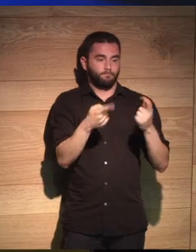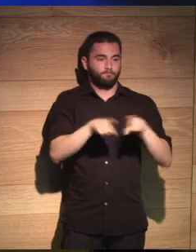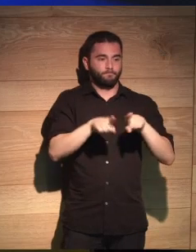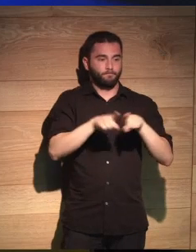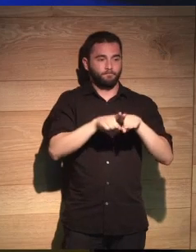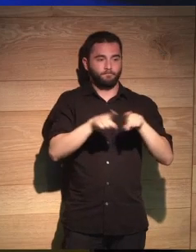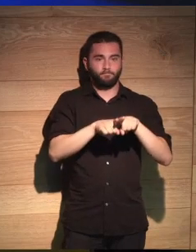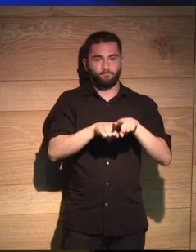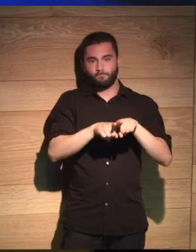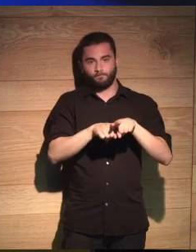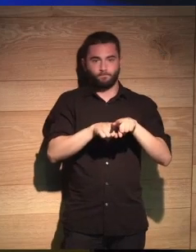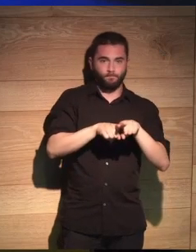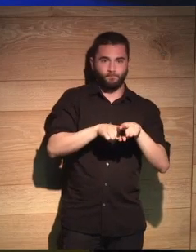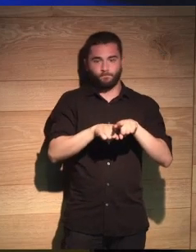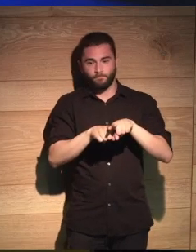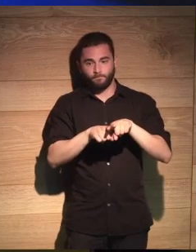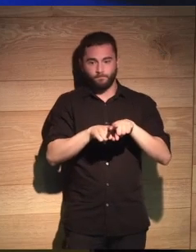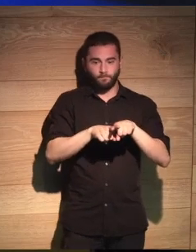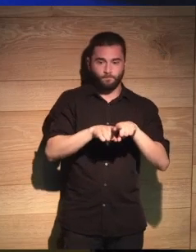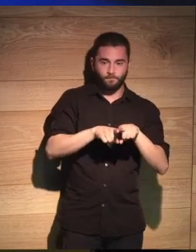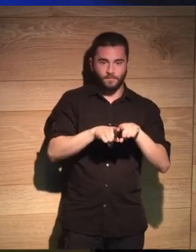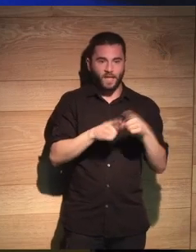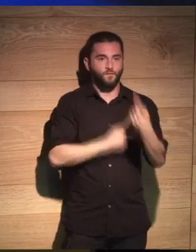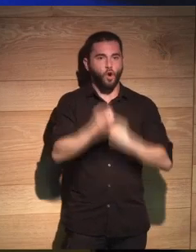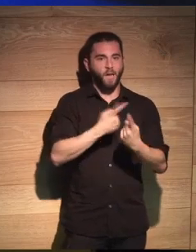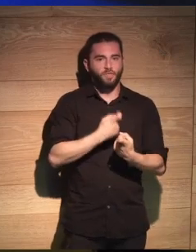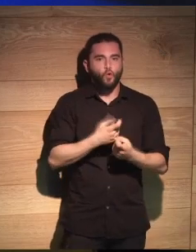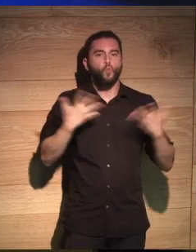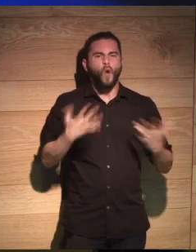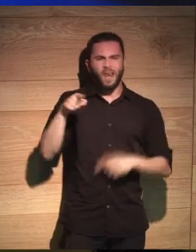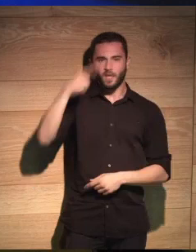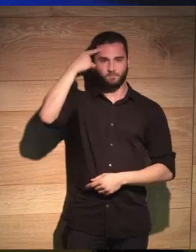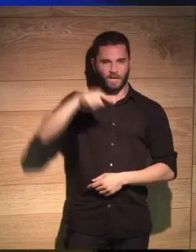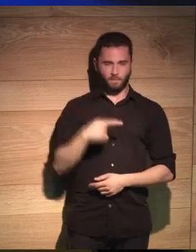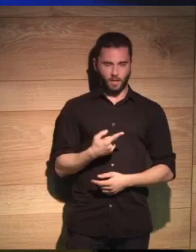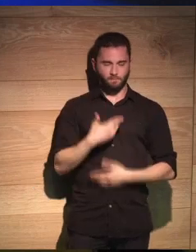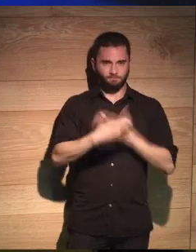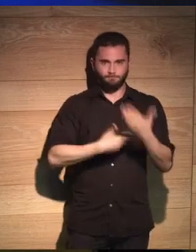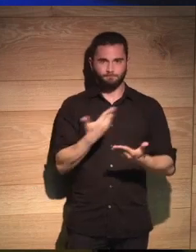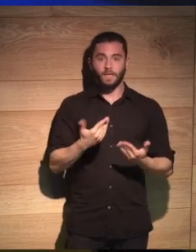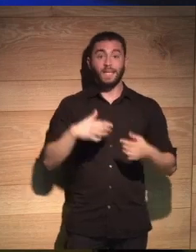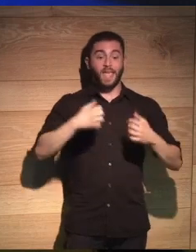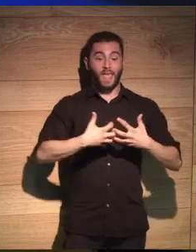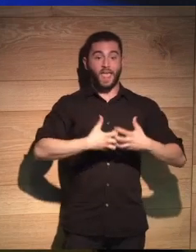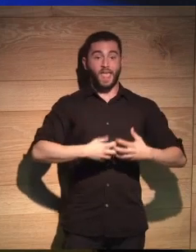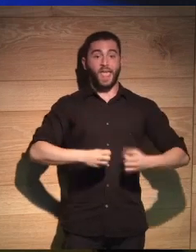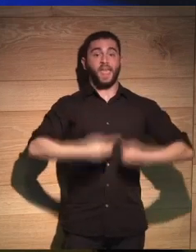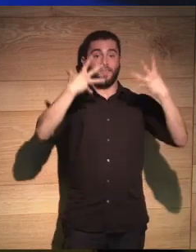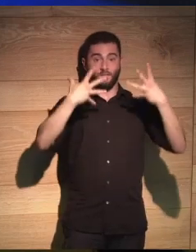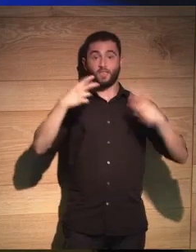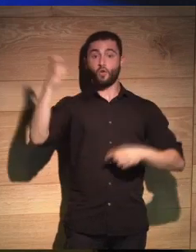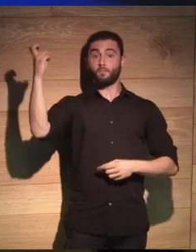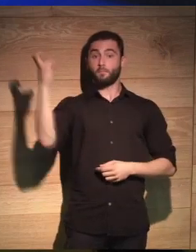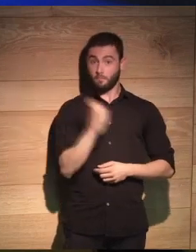que tenía muy claro de qué lado estaba lo que iba a informar, ¿no? Entonces ella viene a este edificio donde ya hemos visto cómo